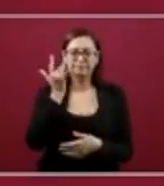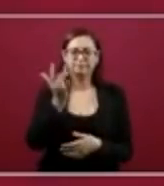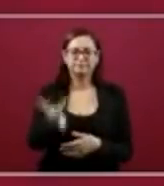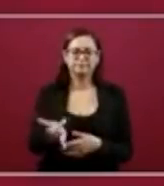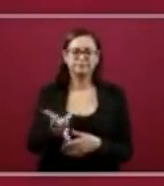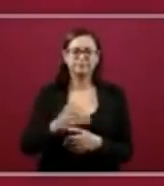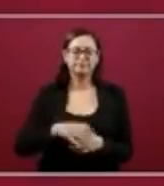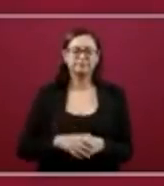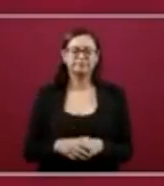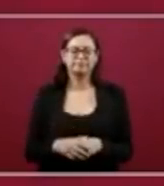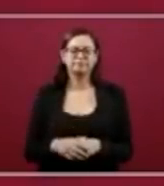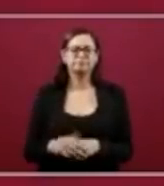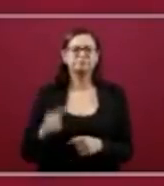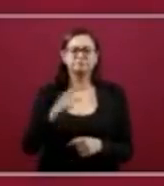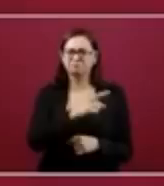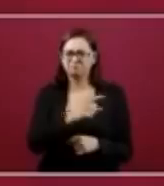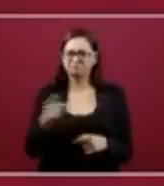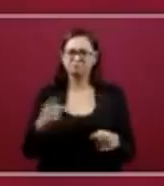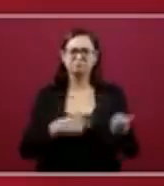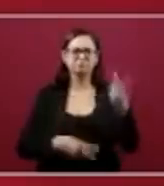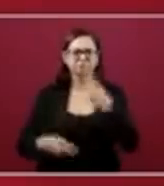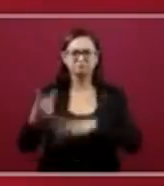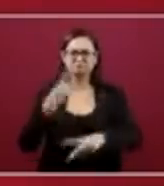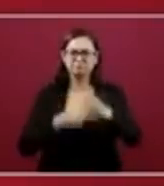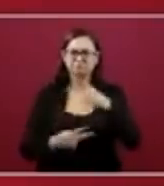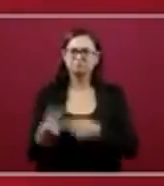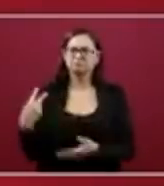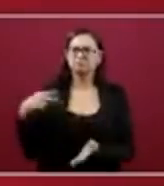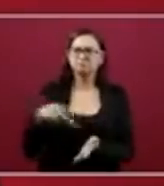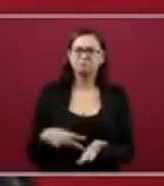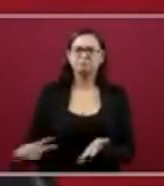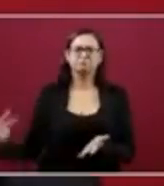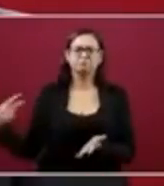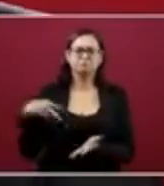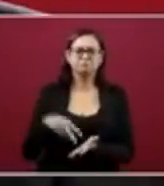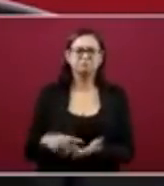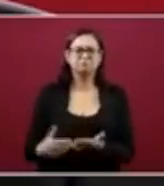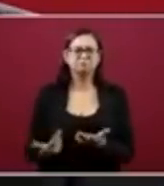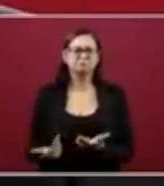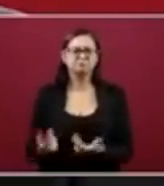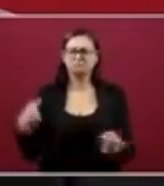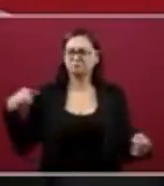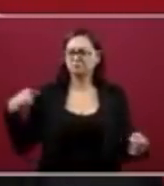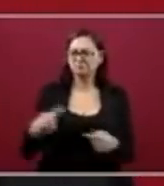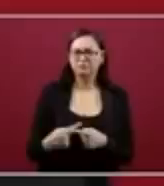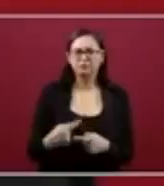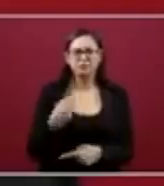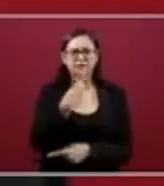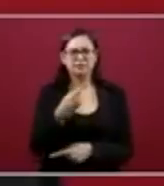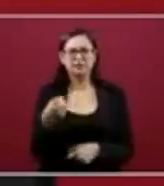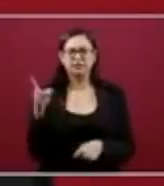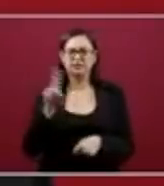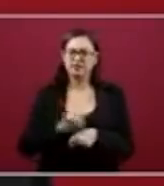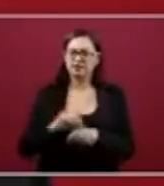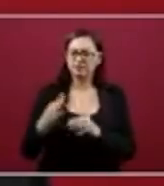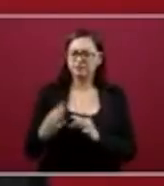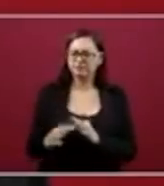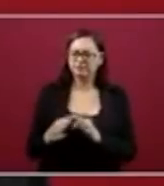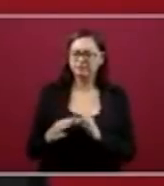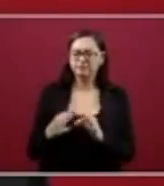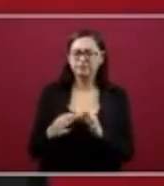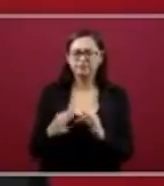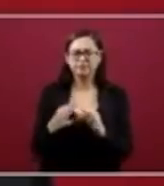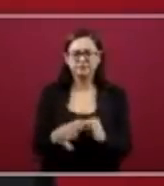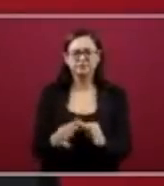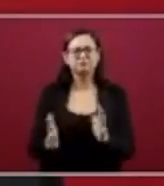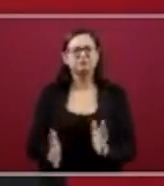su participación, su presencia en estos 100 días de gobierno. El